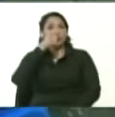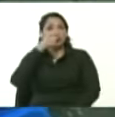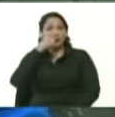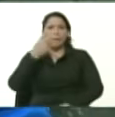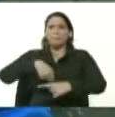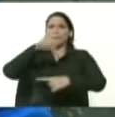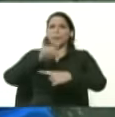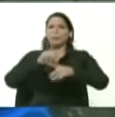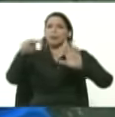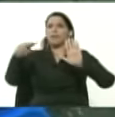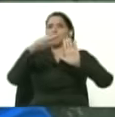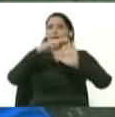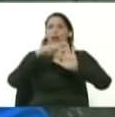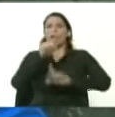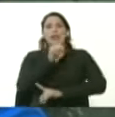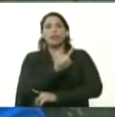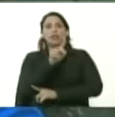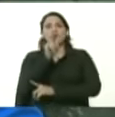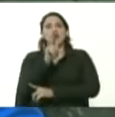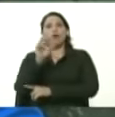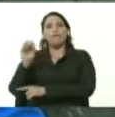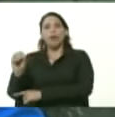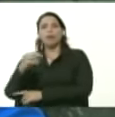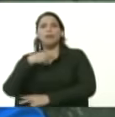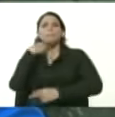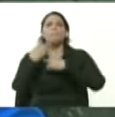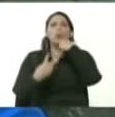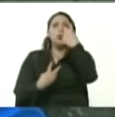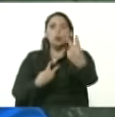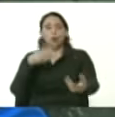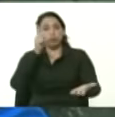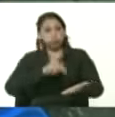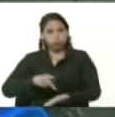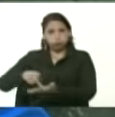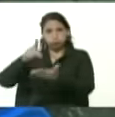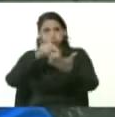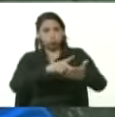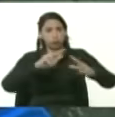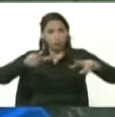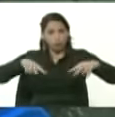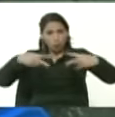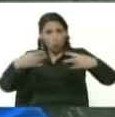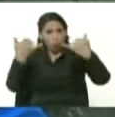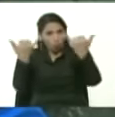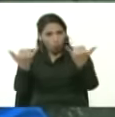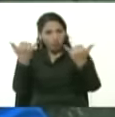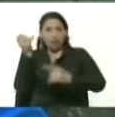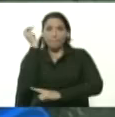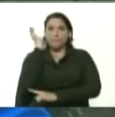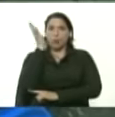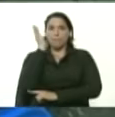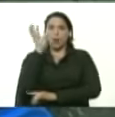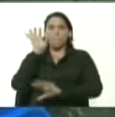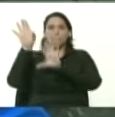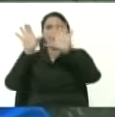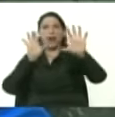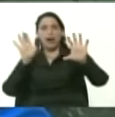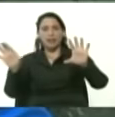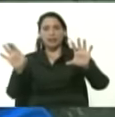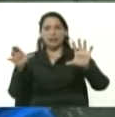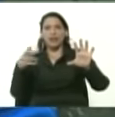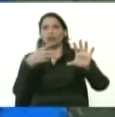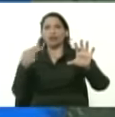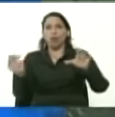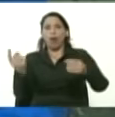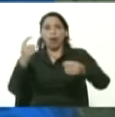nivel los 120 delegaciones que participaron recientemente en la cumbre de países no alineados